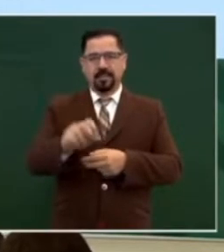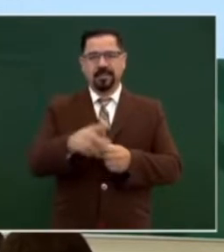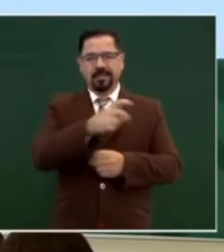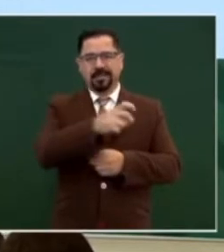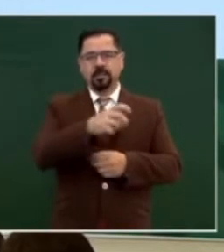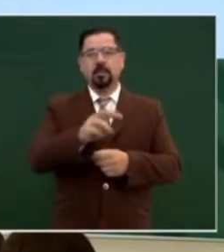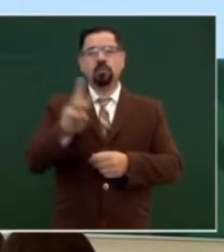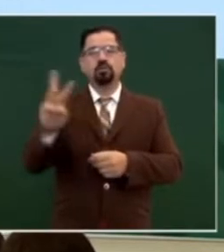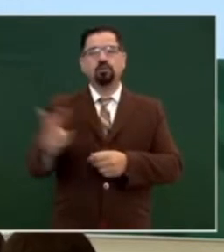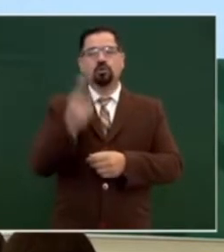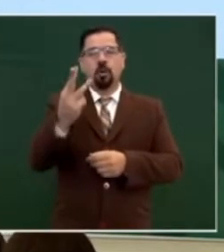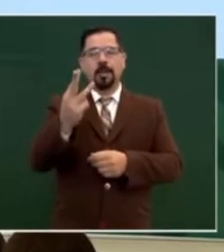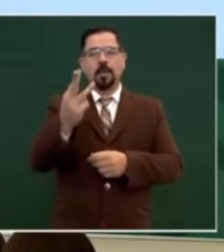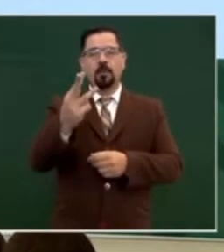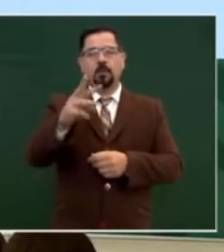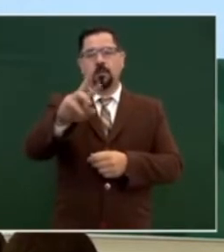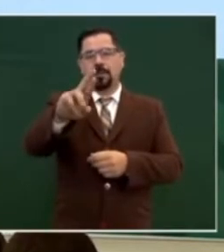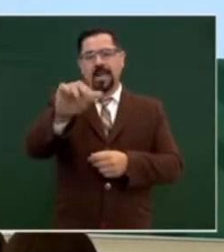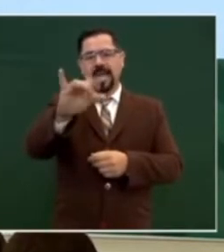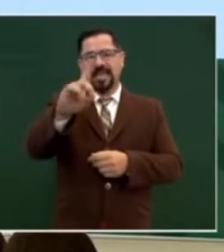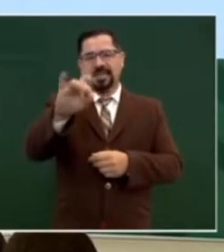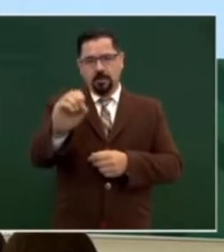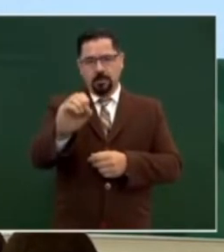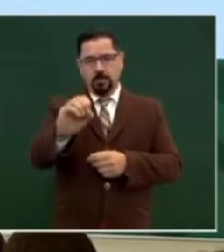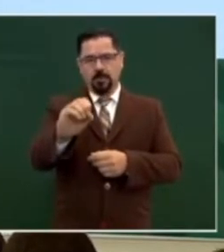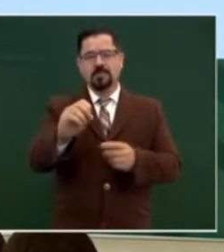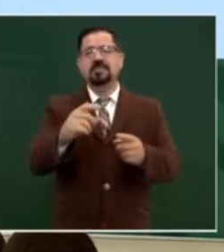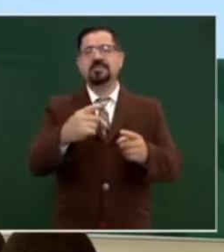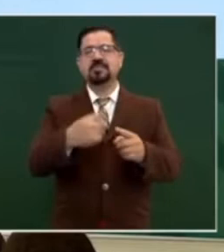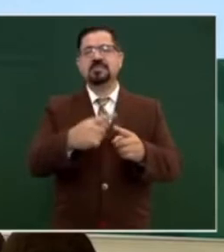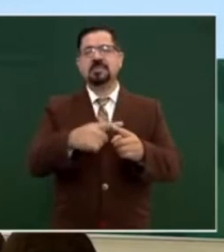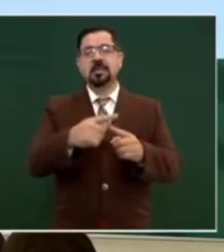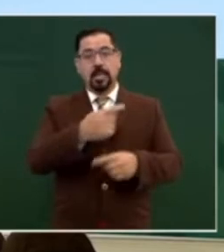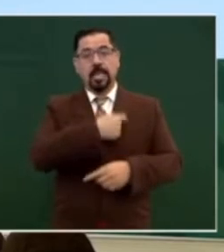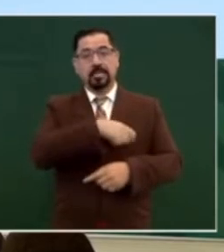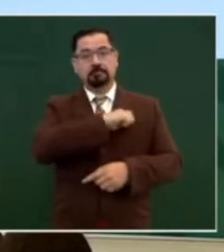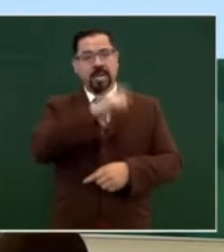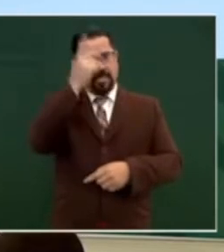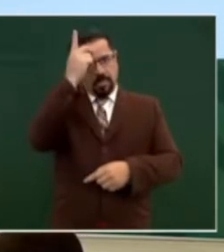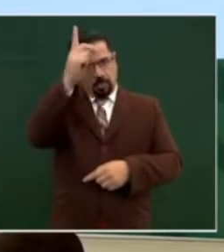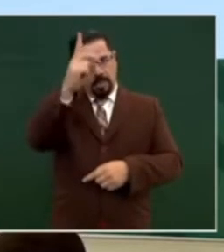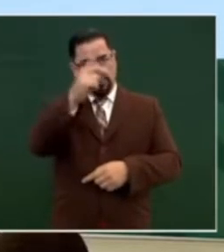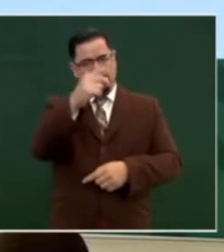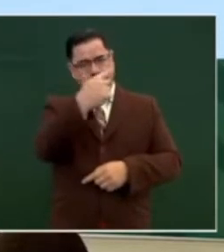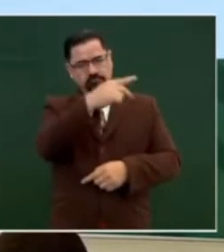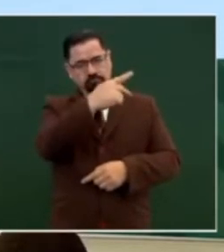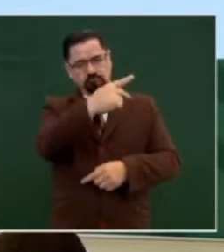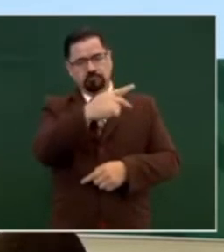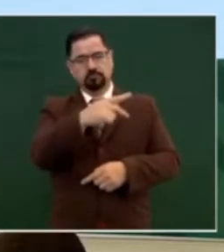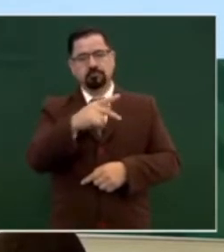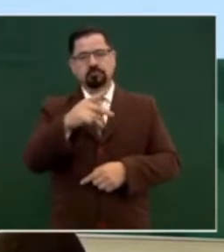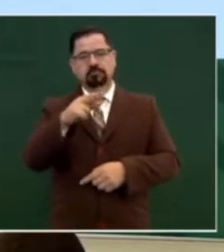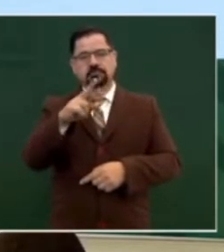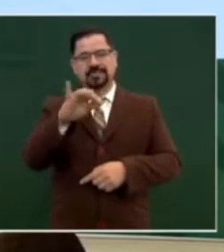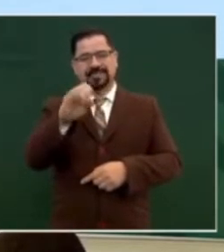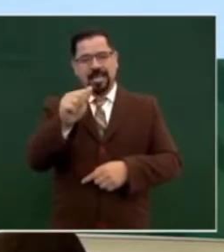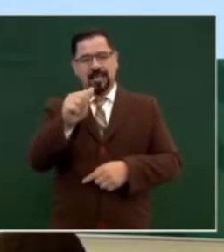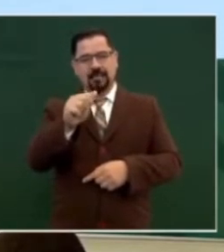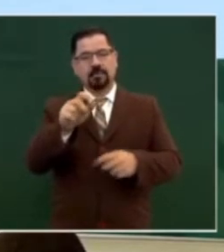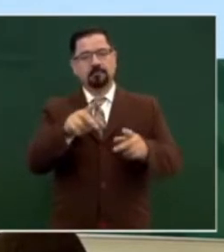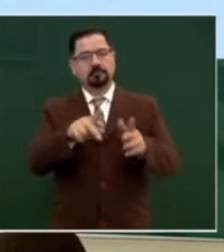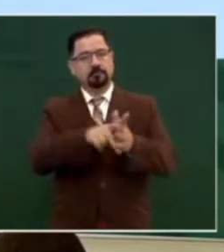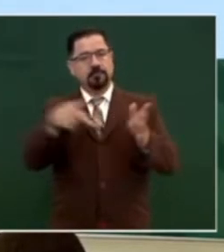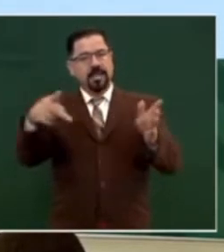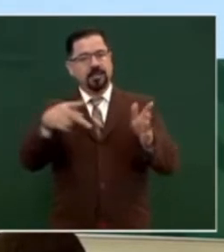qué es de prisa de españa es que publican en el país